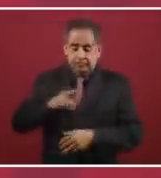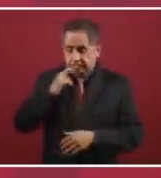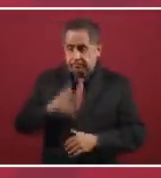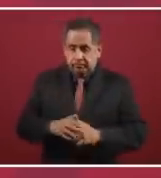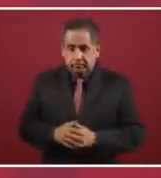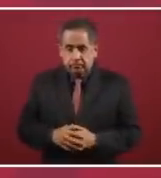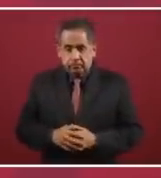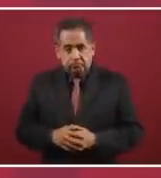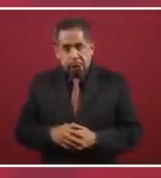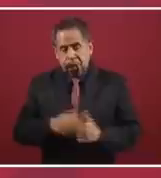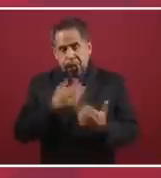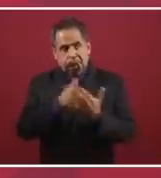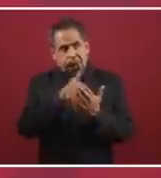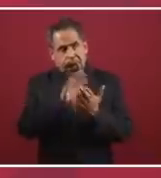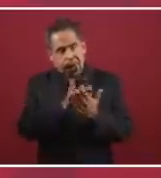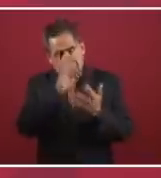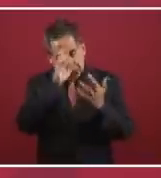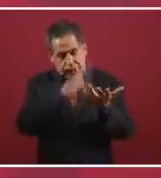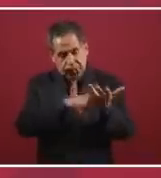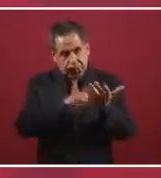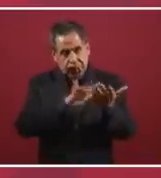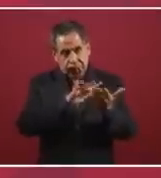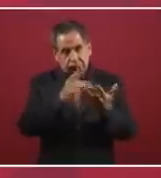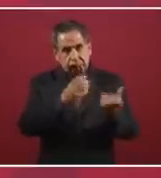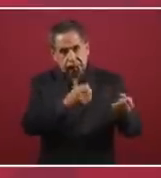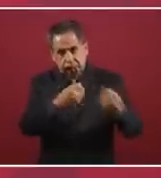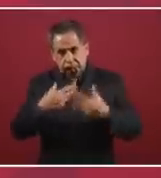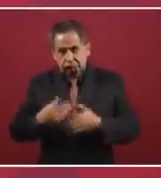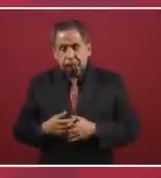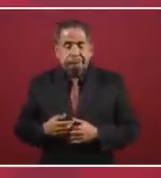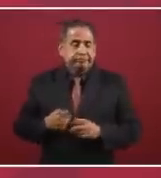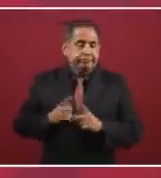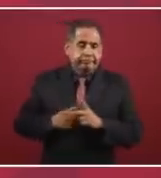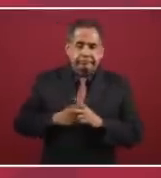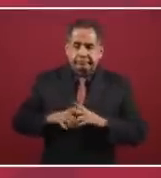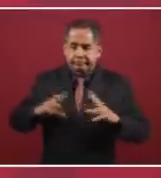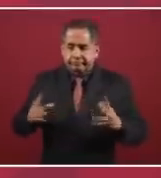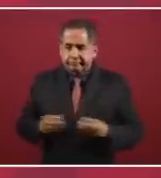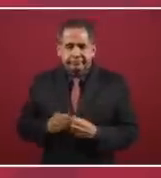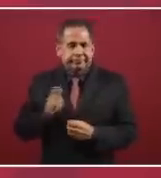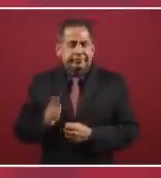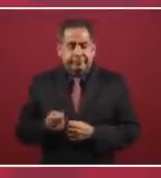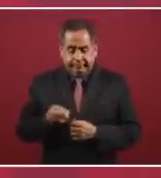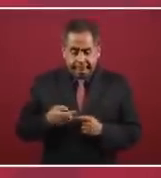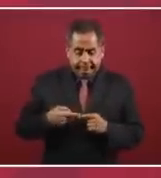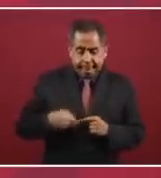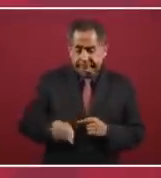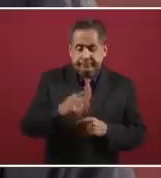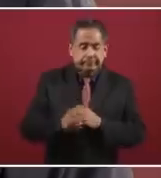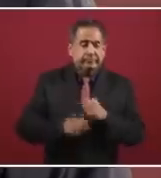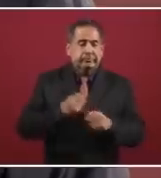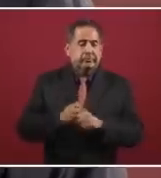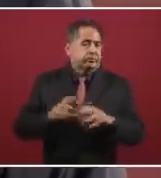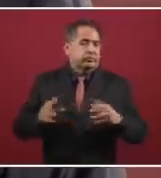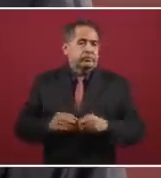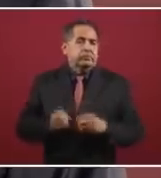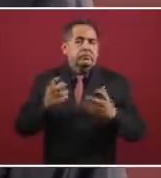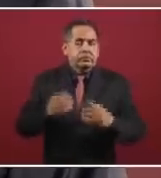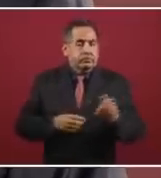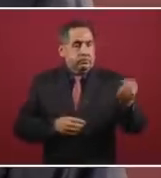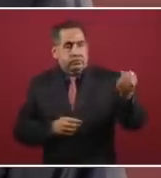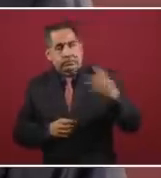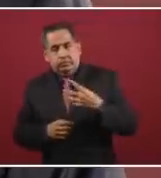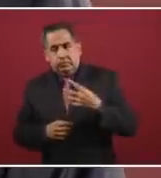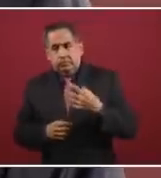nuestros héroes vivientes. Se calcula que este año se van